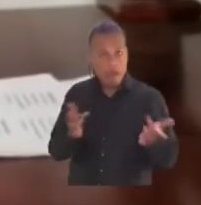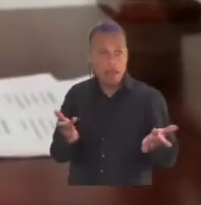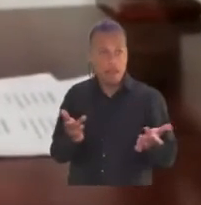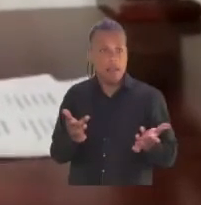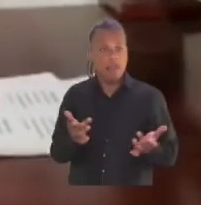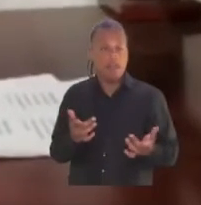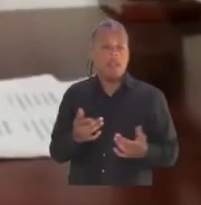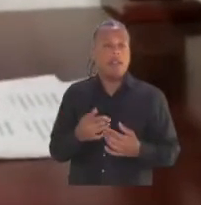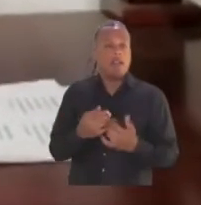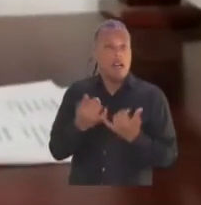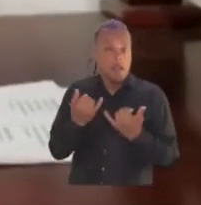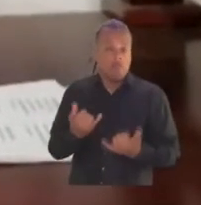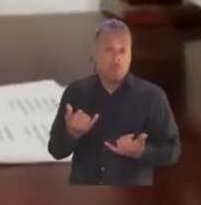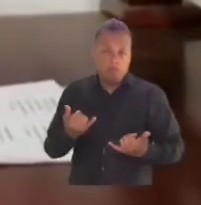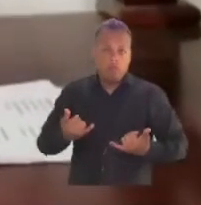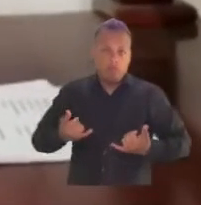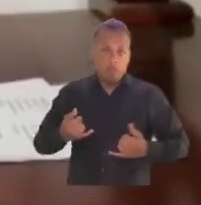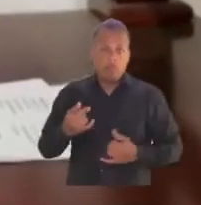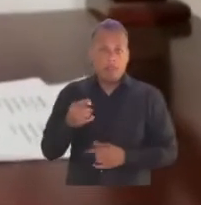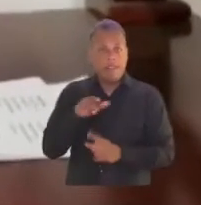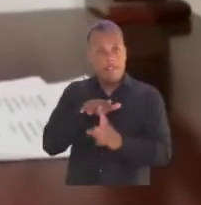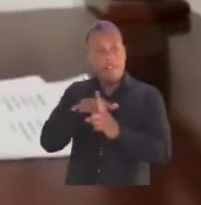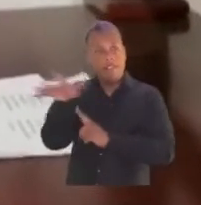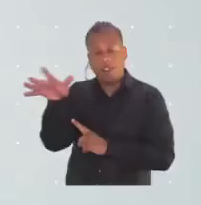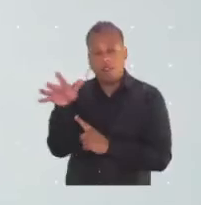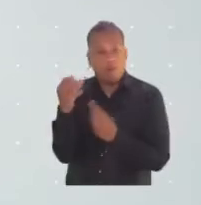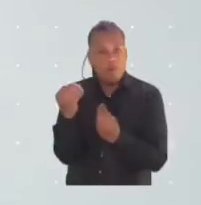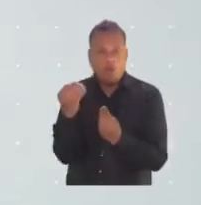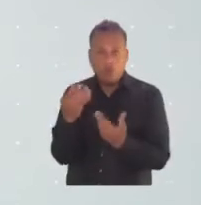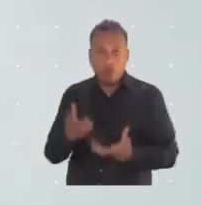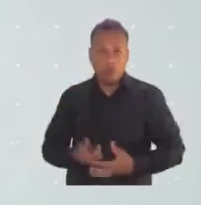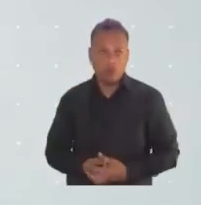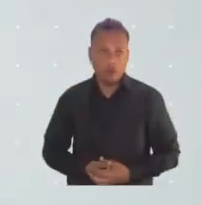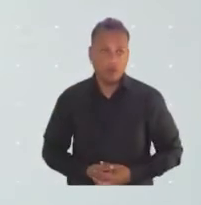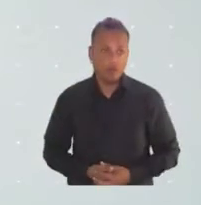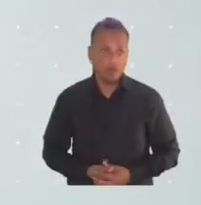ola invernal que también la afectó demasiado.